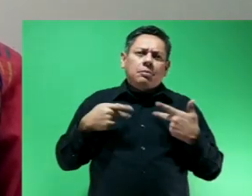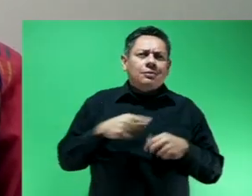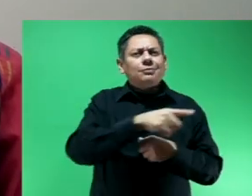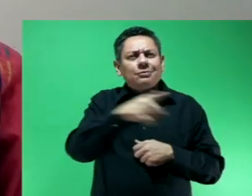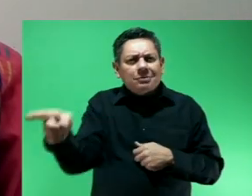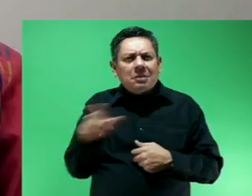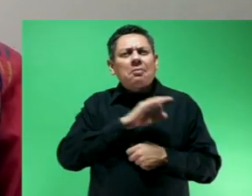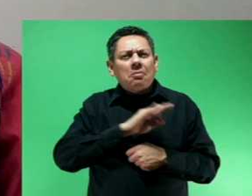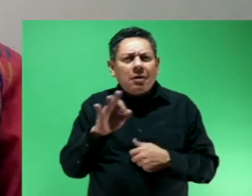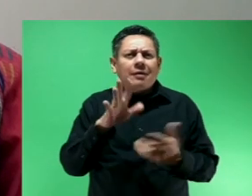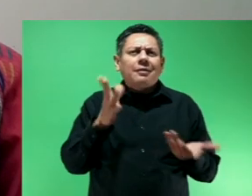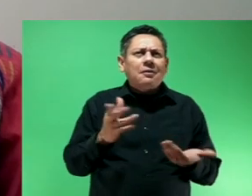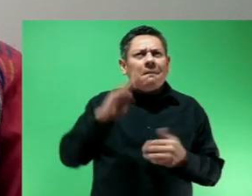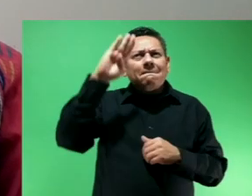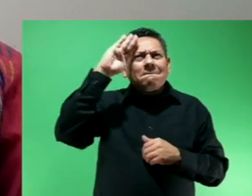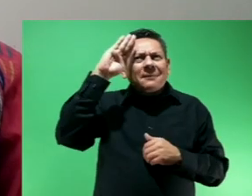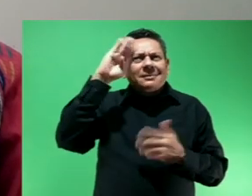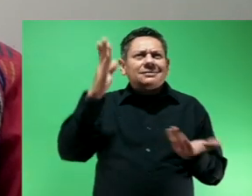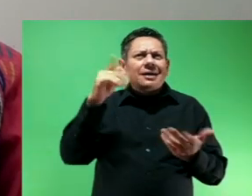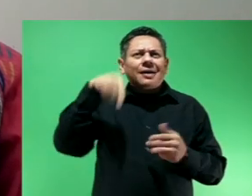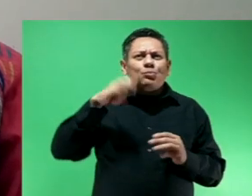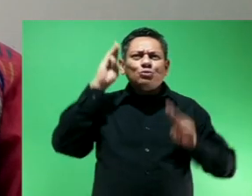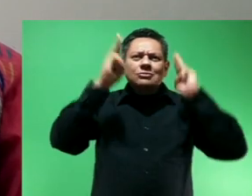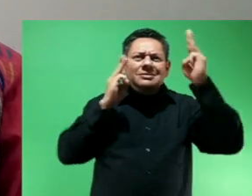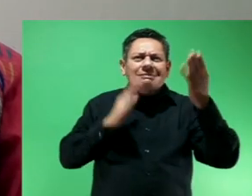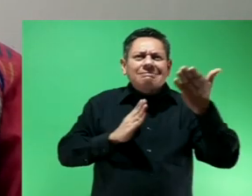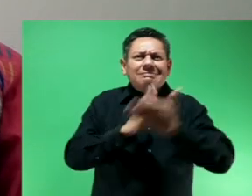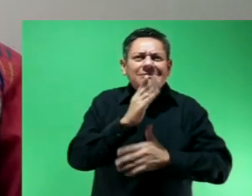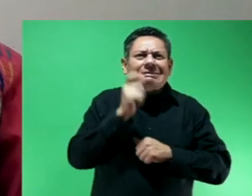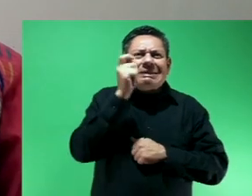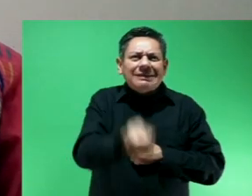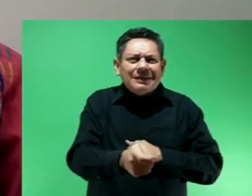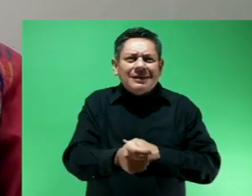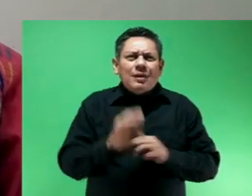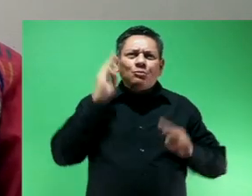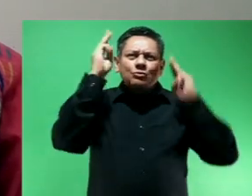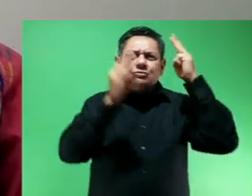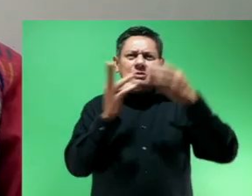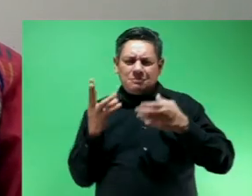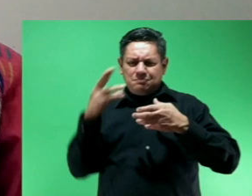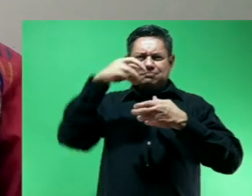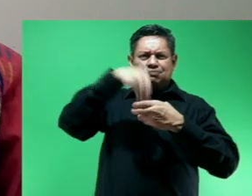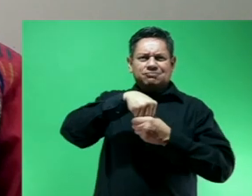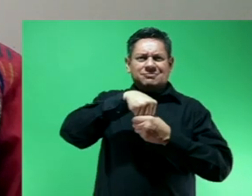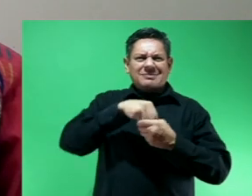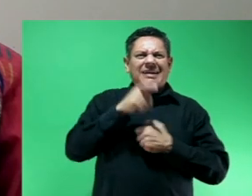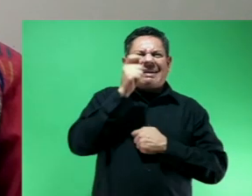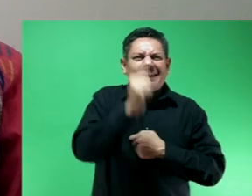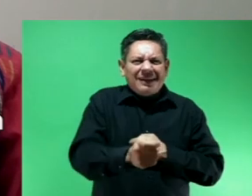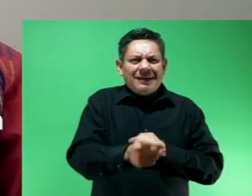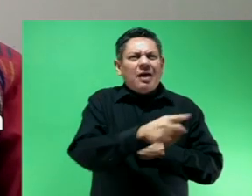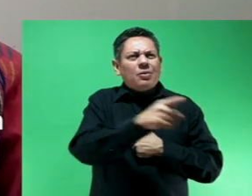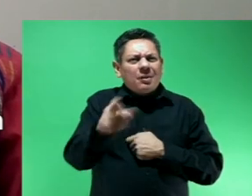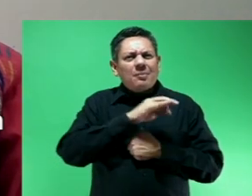piensan cómo la piensan como creen que es un museo inclusivo un museo accesible